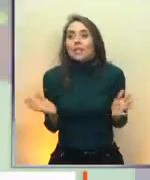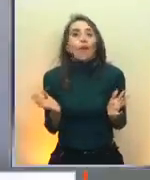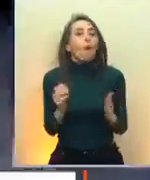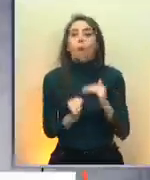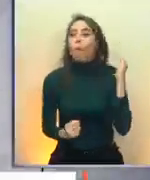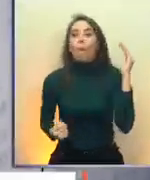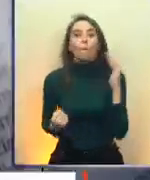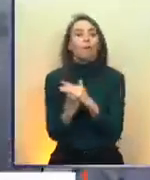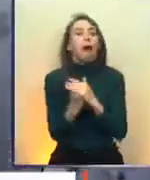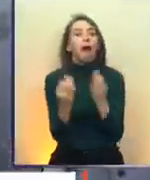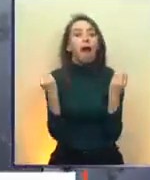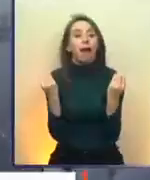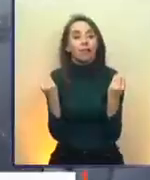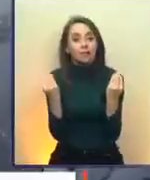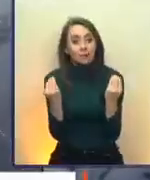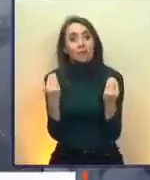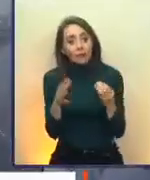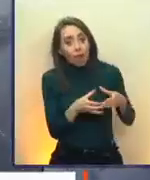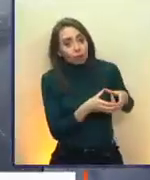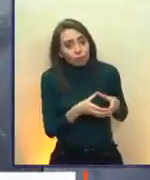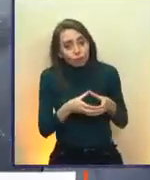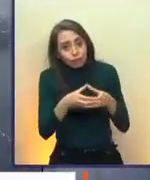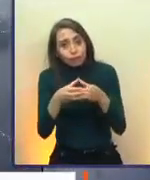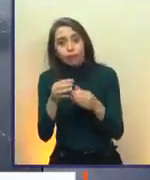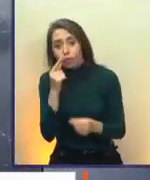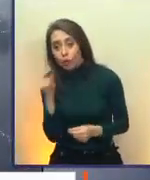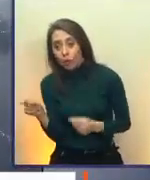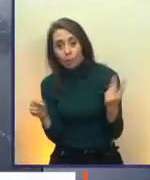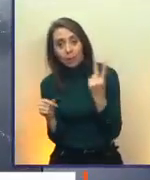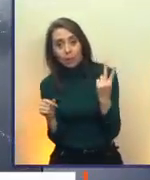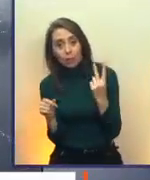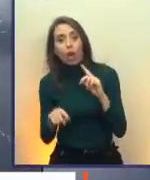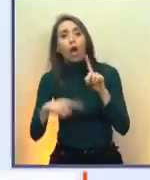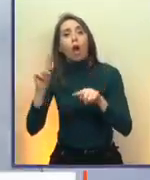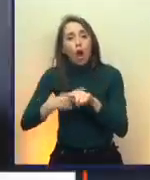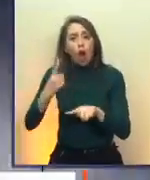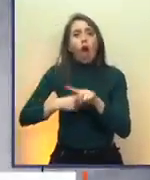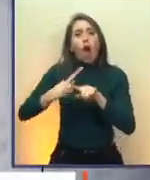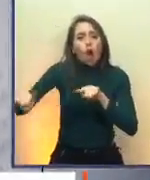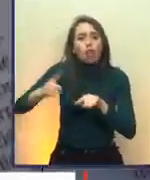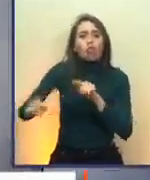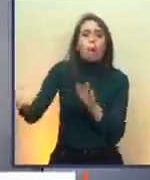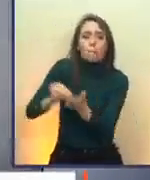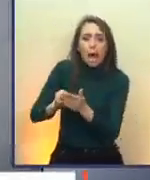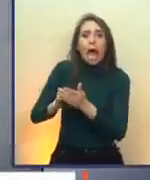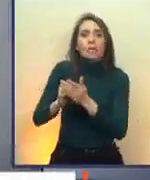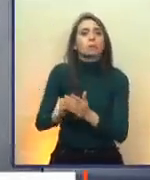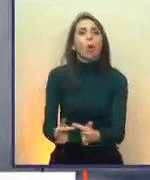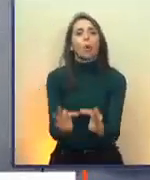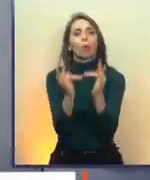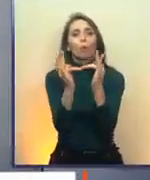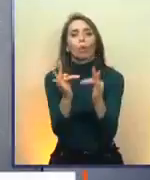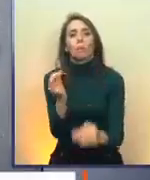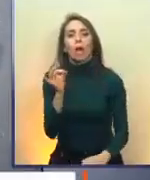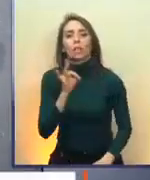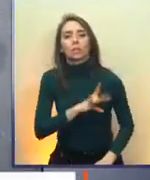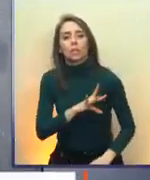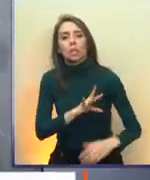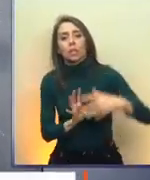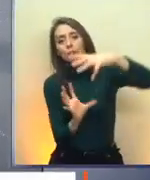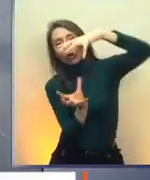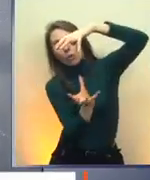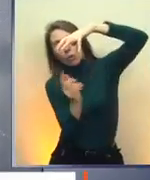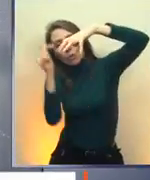máximo. Después de la expedición de Moncino y Aranda vinieron muchas otras. Sin embargo, nunca más un chileno volvió a estar en el punto